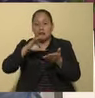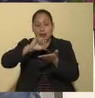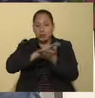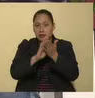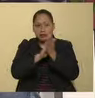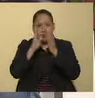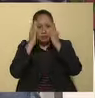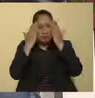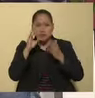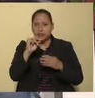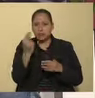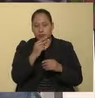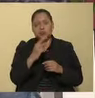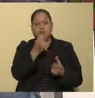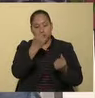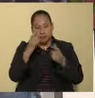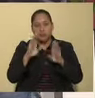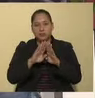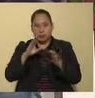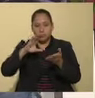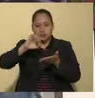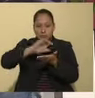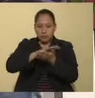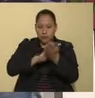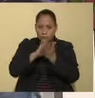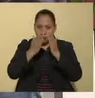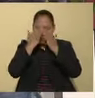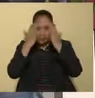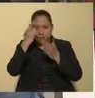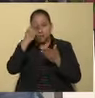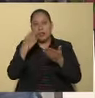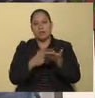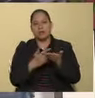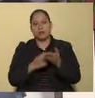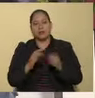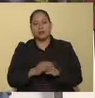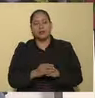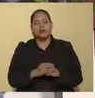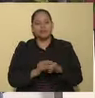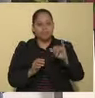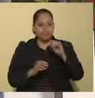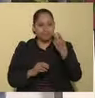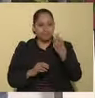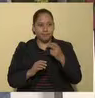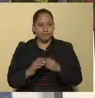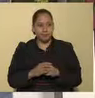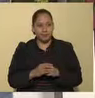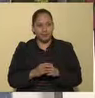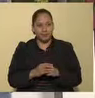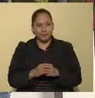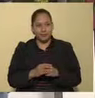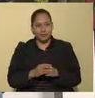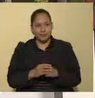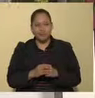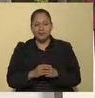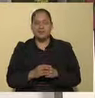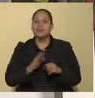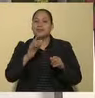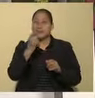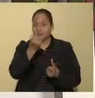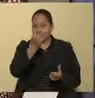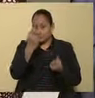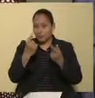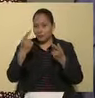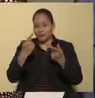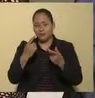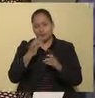necesitas, pero hay cremas especiales precisamente para el cutis graso. Te untas la crema. Te fríes un bistec.